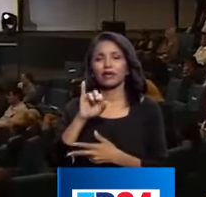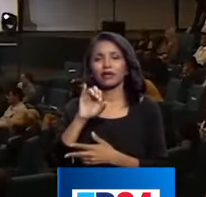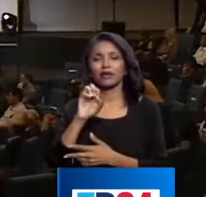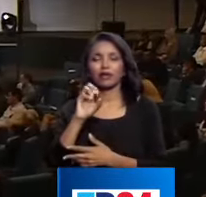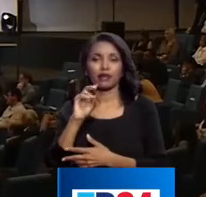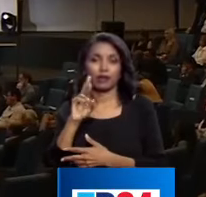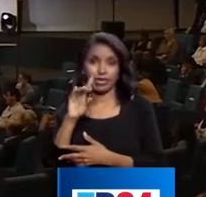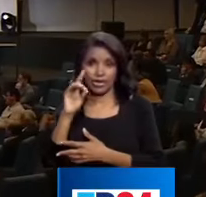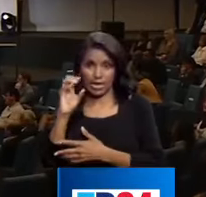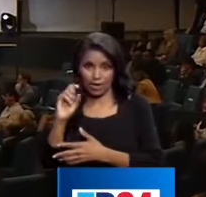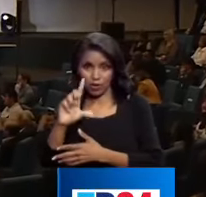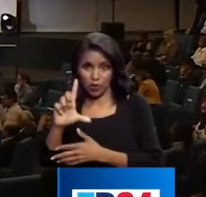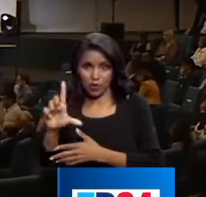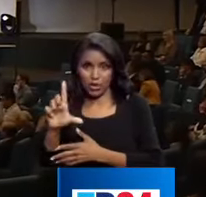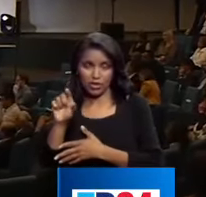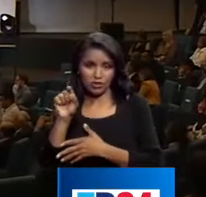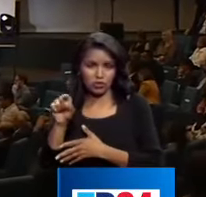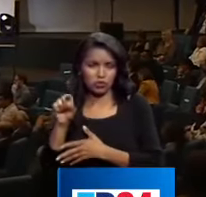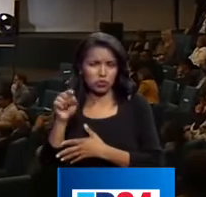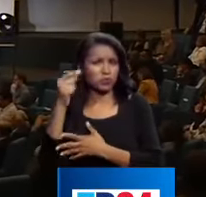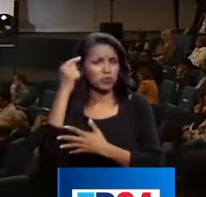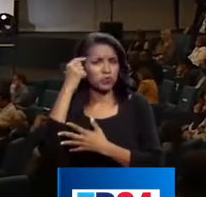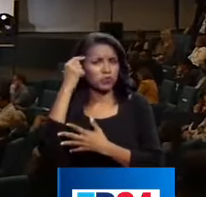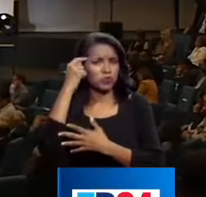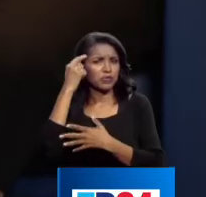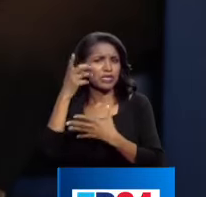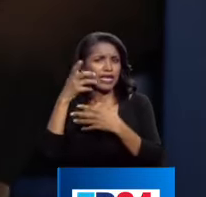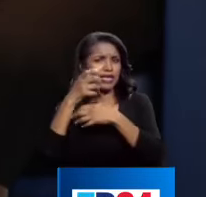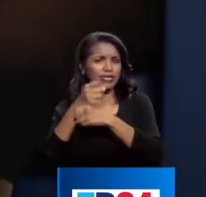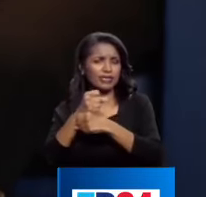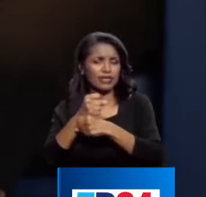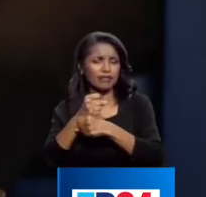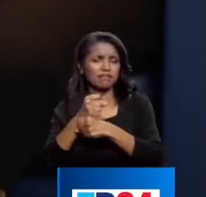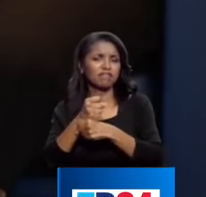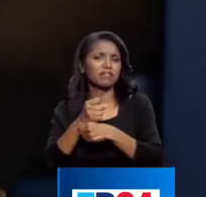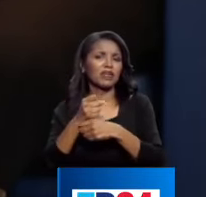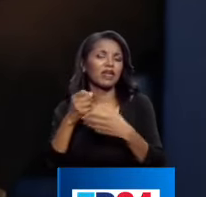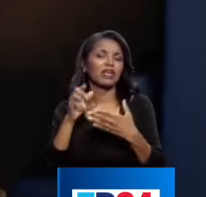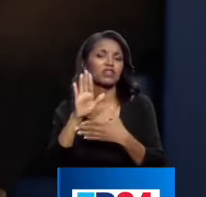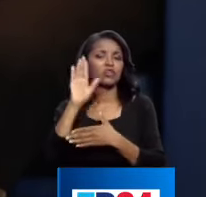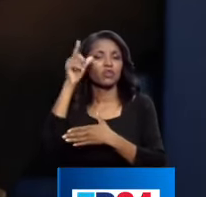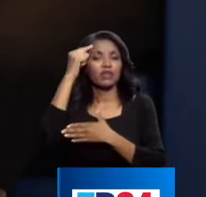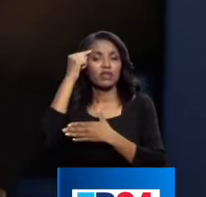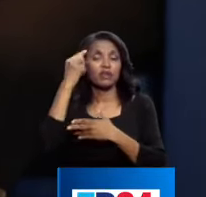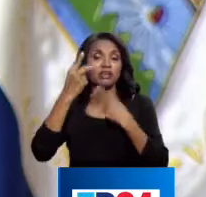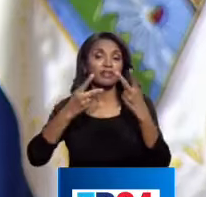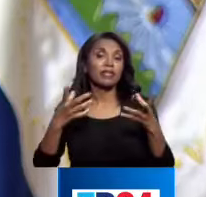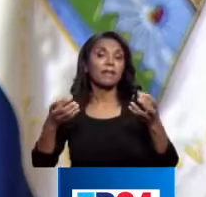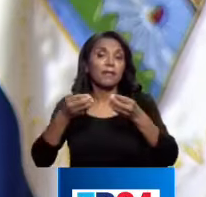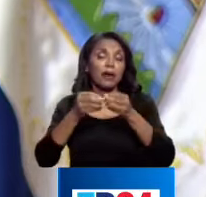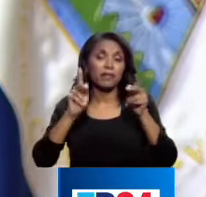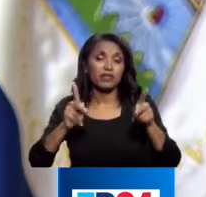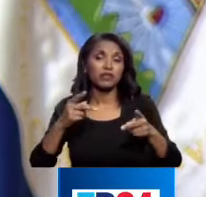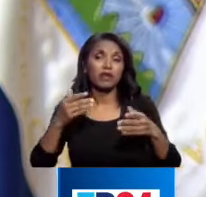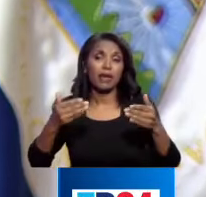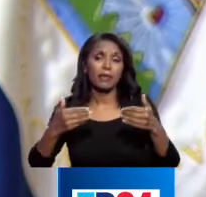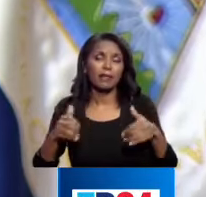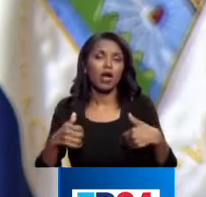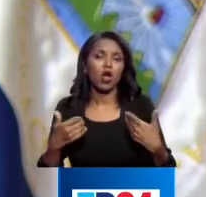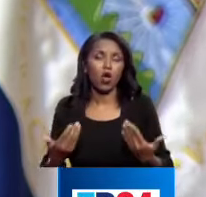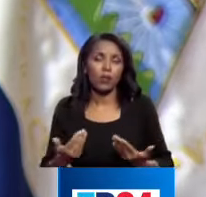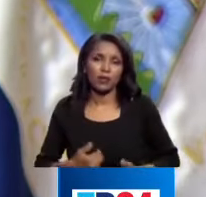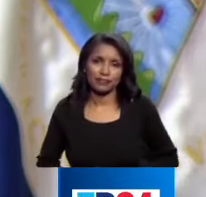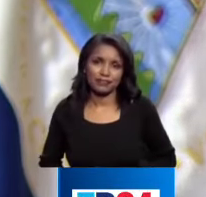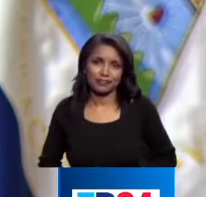pregunta. ¿Cuál es su plan o estrategia para incrementar el número de visitantes a Panamá? Buenas noches a todos. En